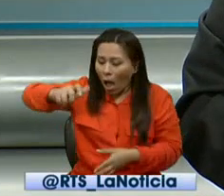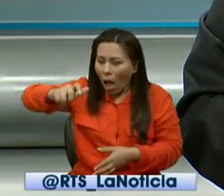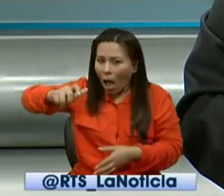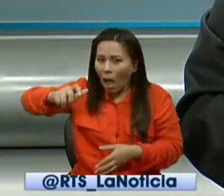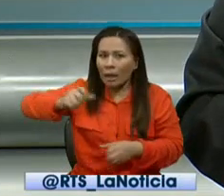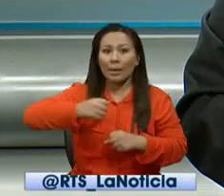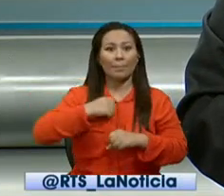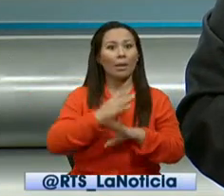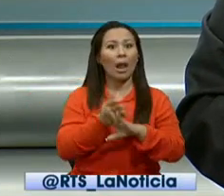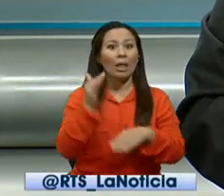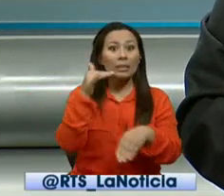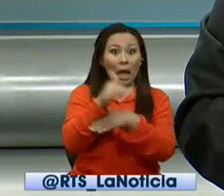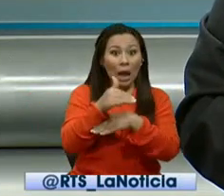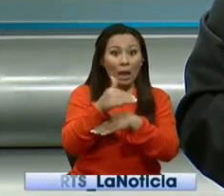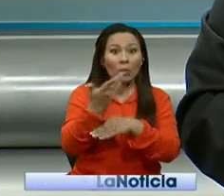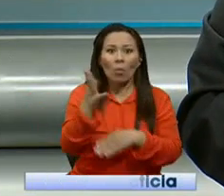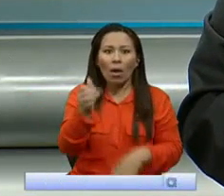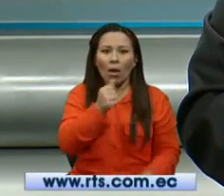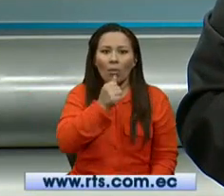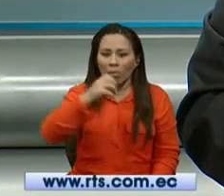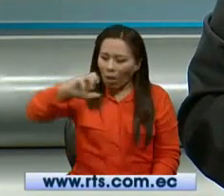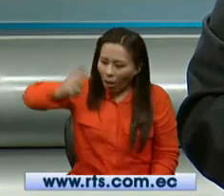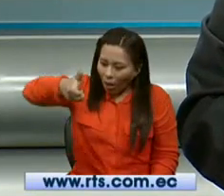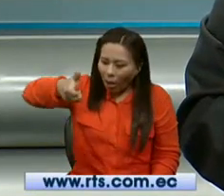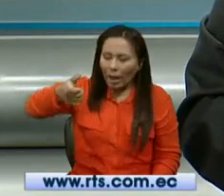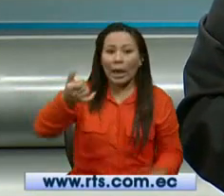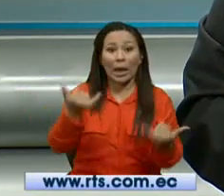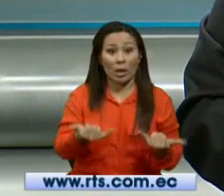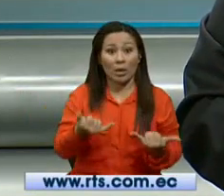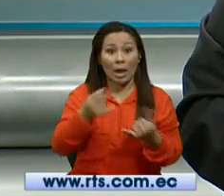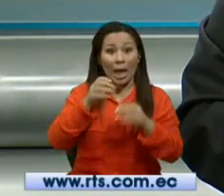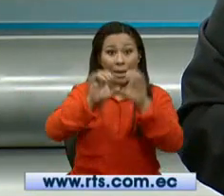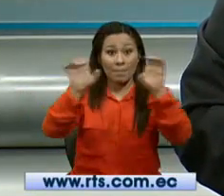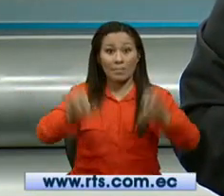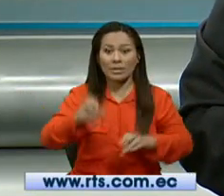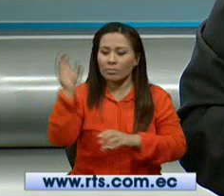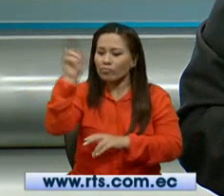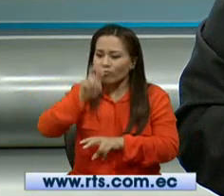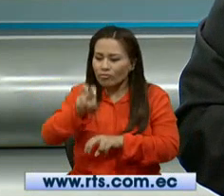La concesionaria Interagua ahora investiga esta anomalía para darle solución.